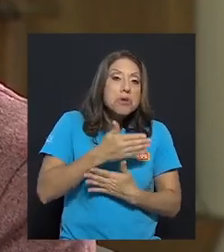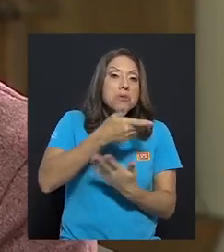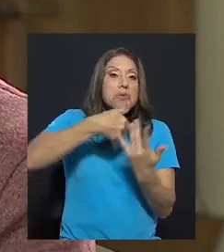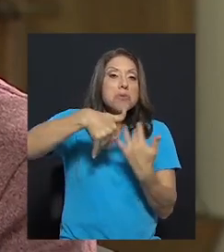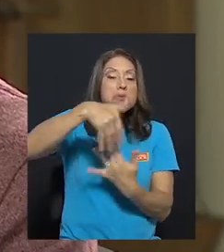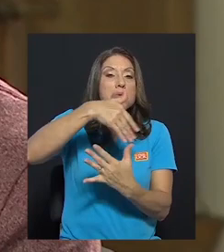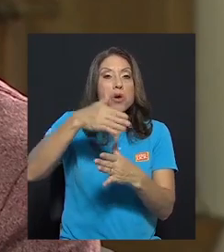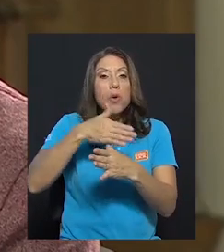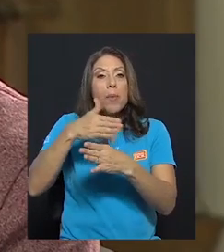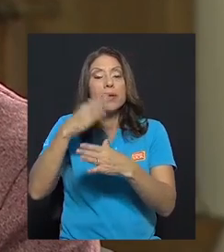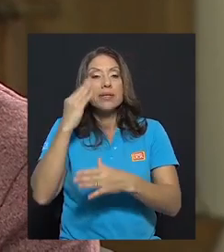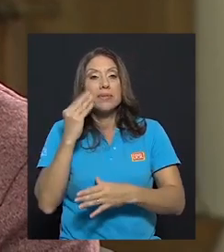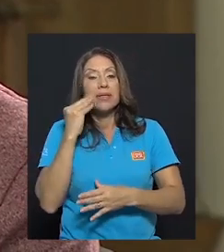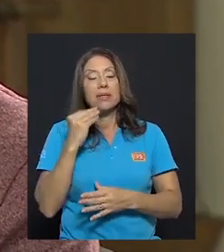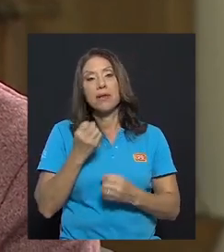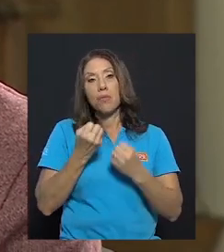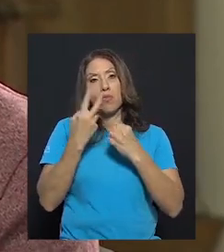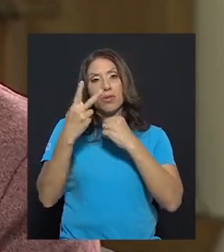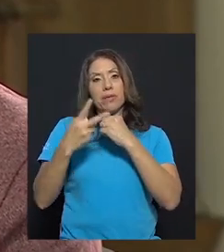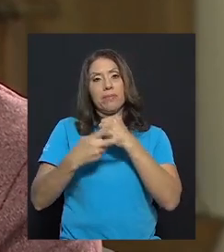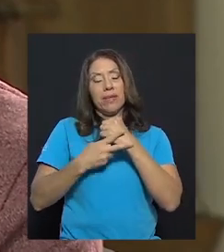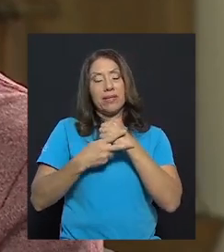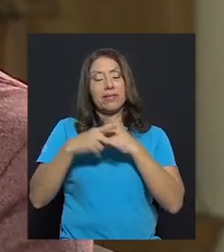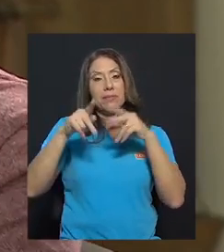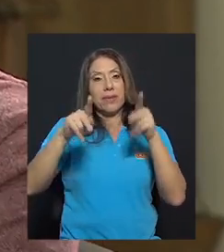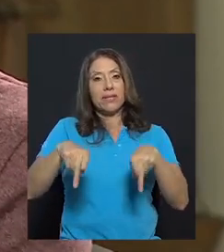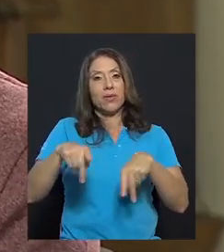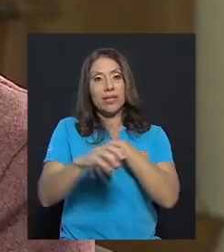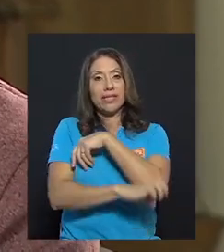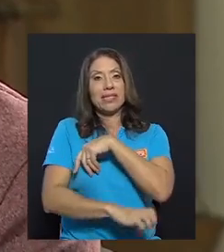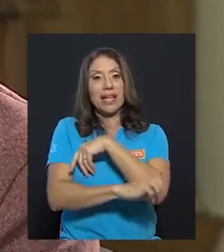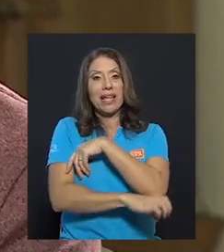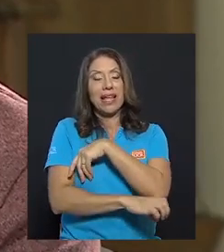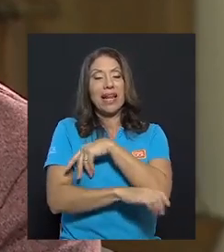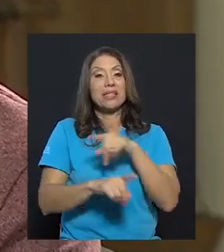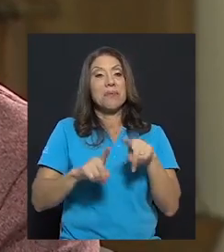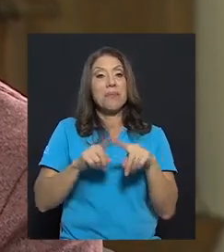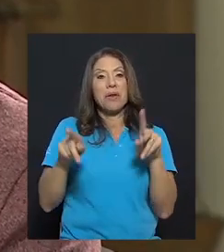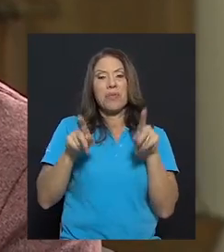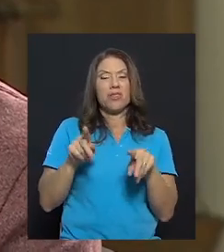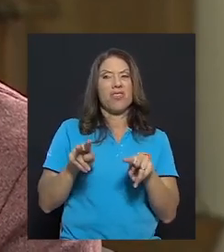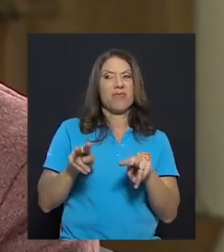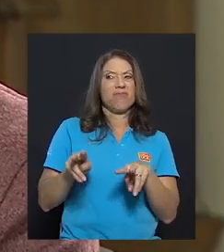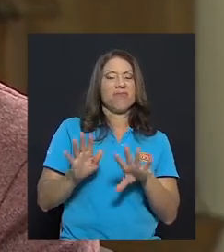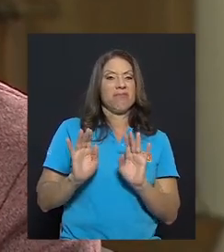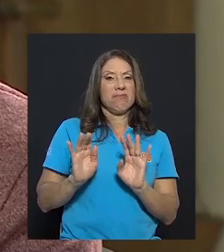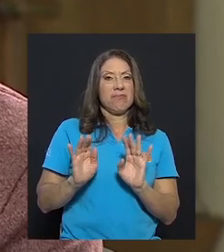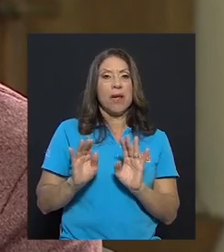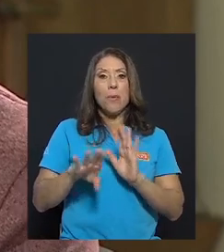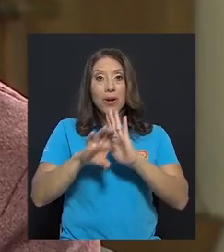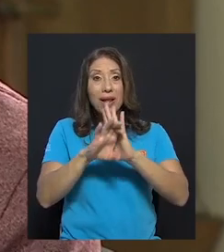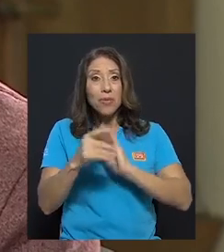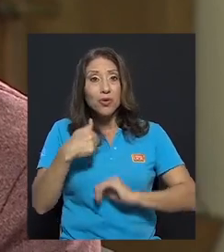son personas extranjeras y se les tacha. Por ejemplo, yo conocí a un muchacho judío